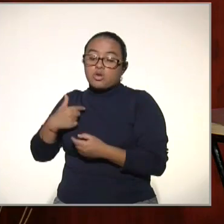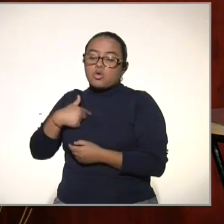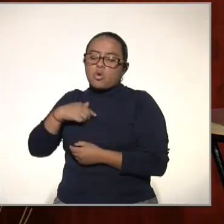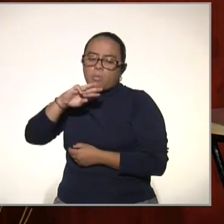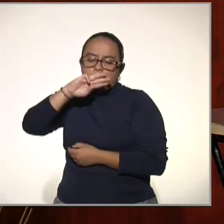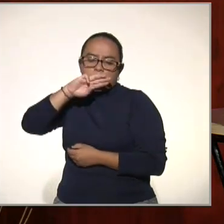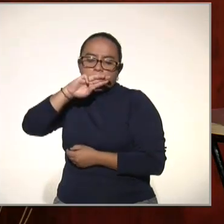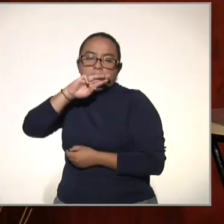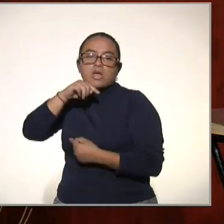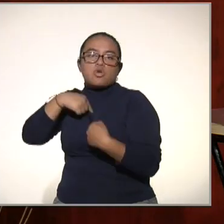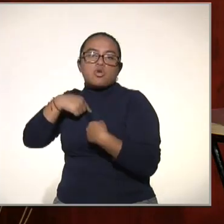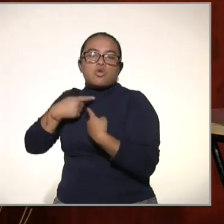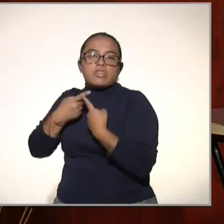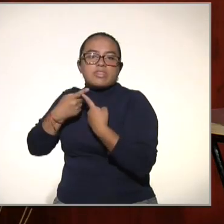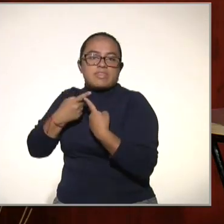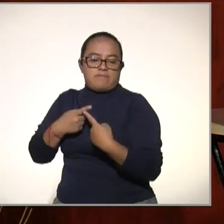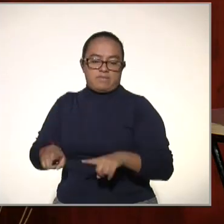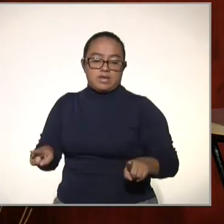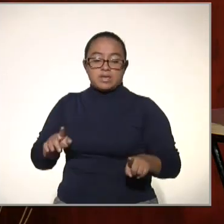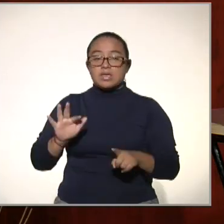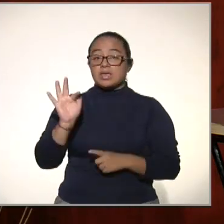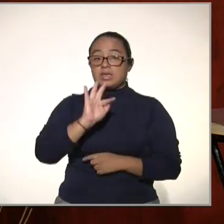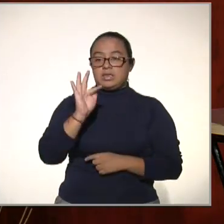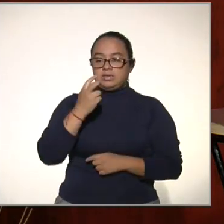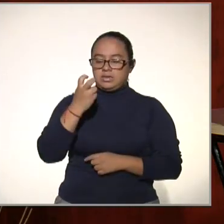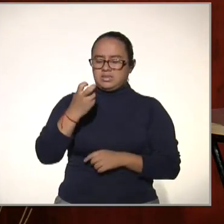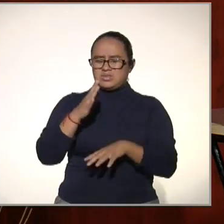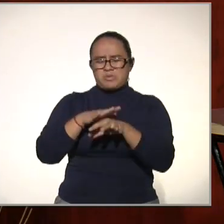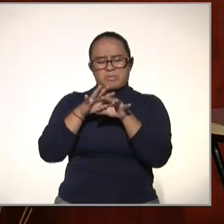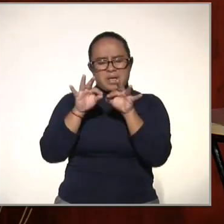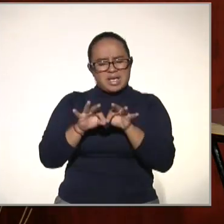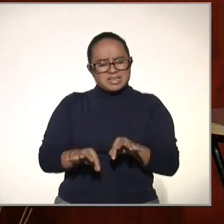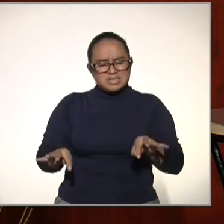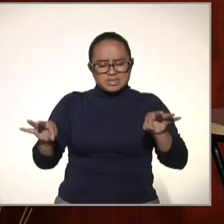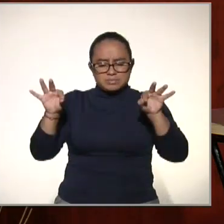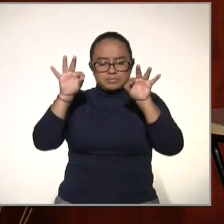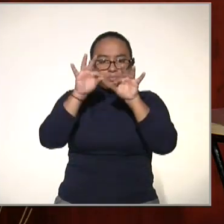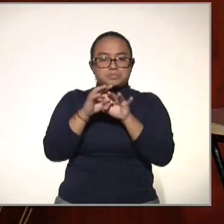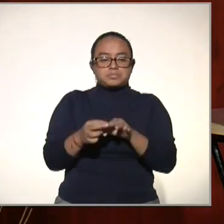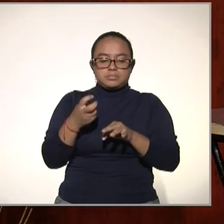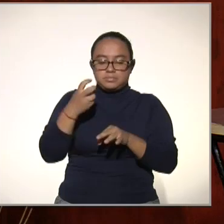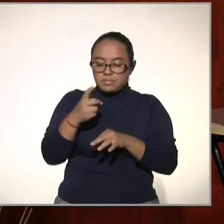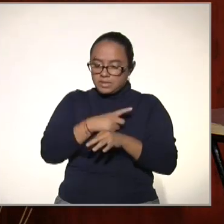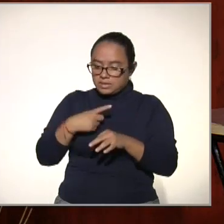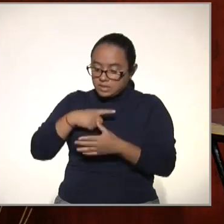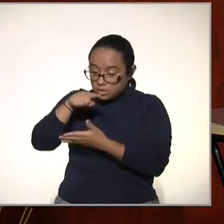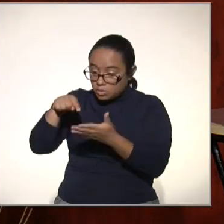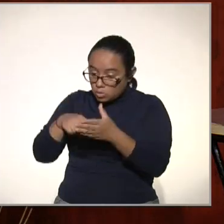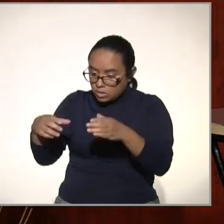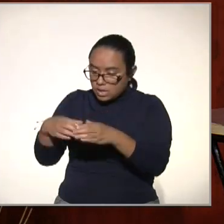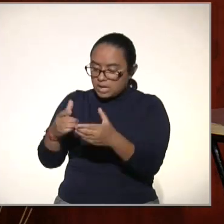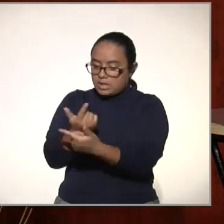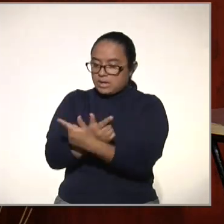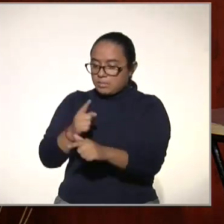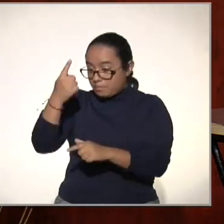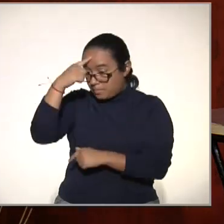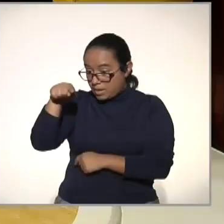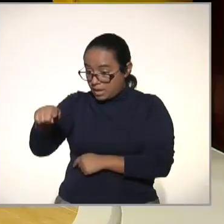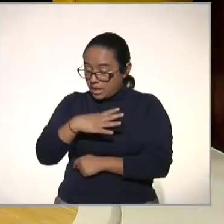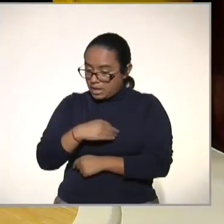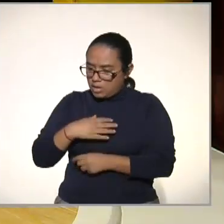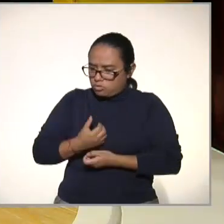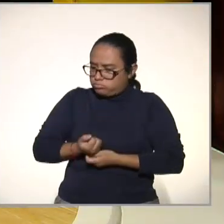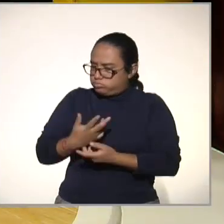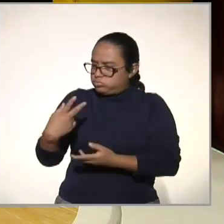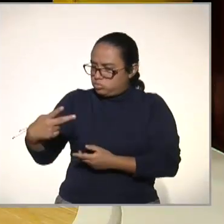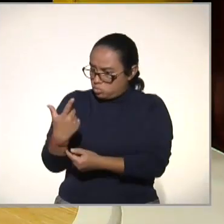mamá. Y entonces a lo mejor para mí va a ser uno de los valores más importantes desarrollar un espacio de libertad para que mi hijo se exprese como él quiera